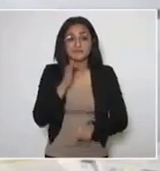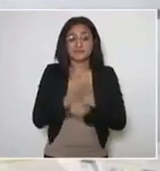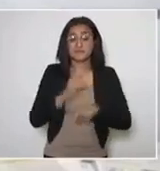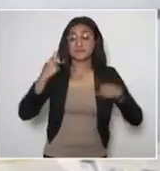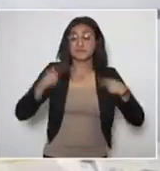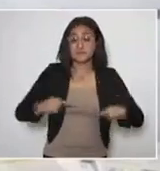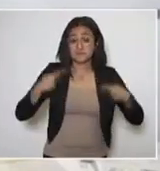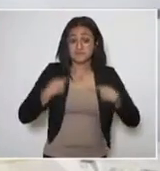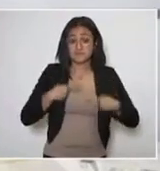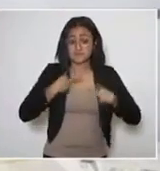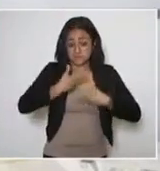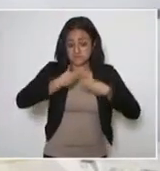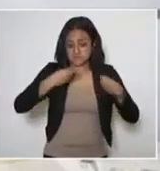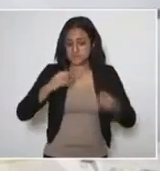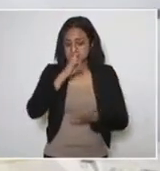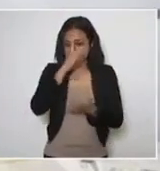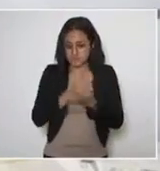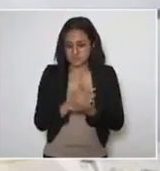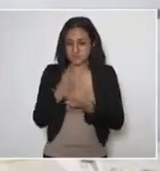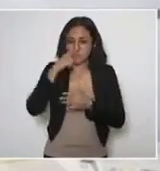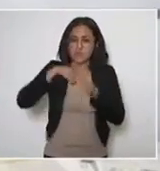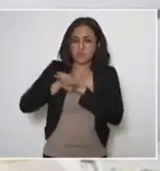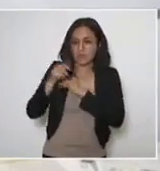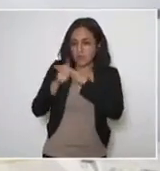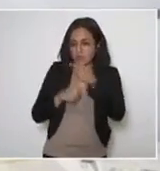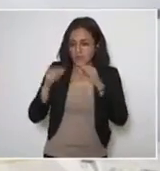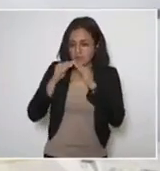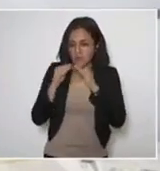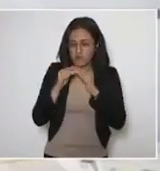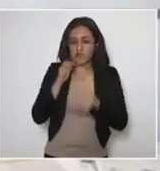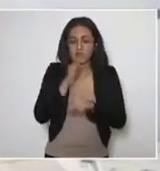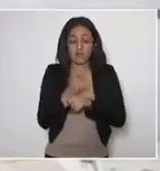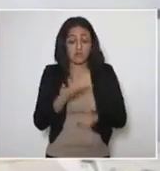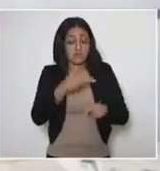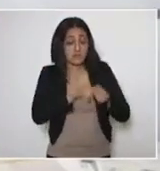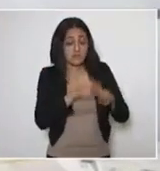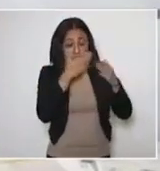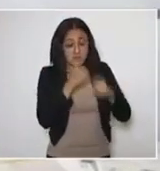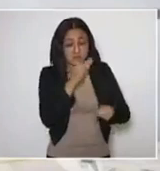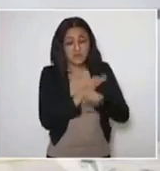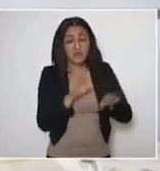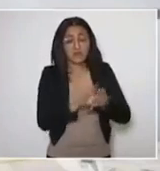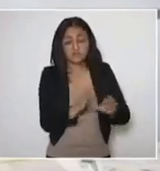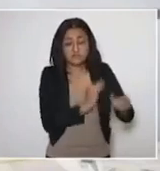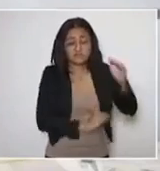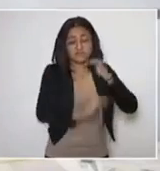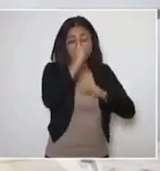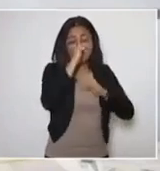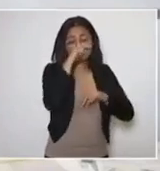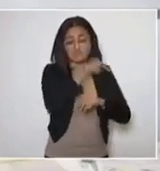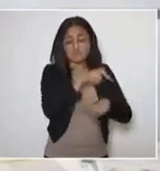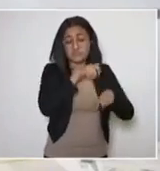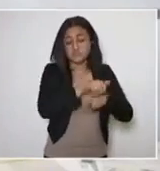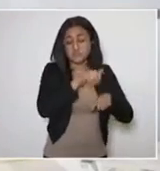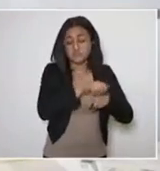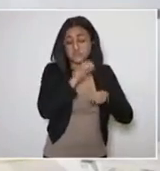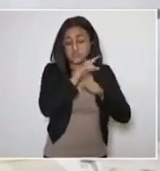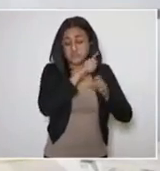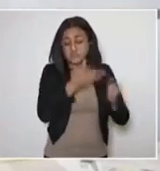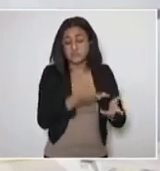hospitalizados al acné que va a ser prácticamente la misma fecha del máximo del número de contagios